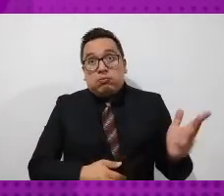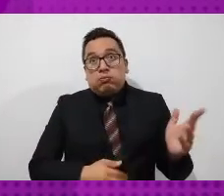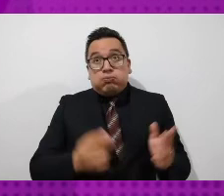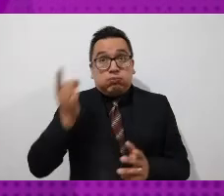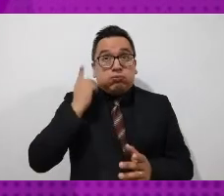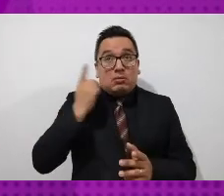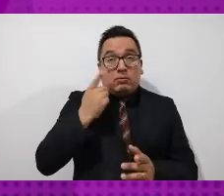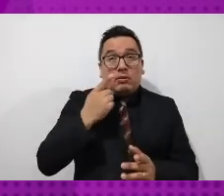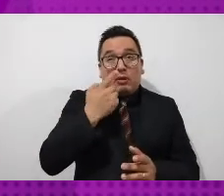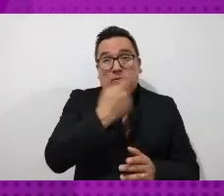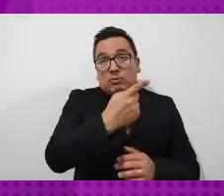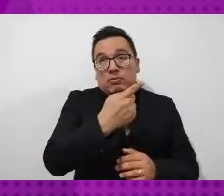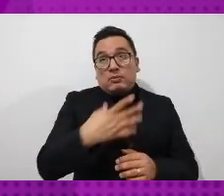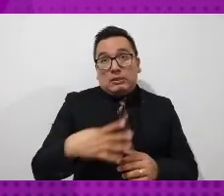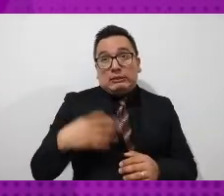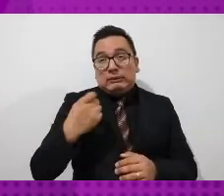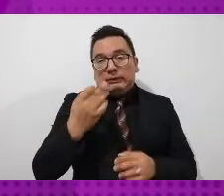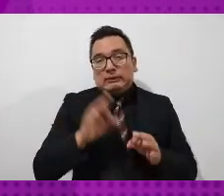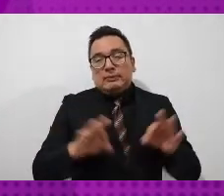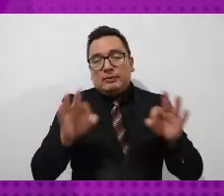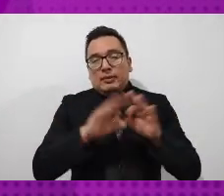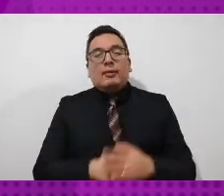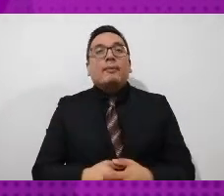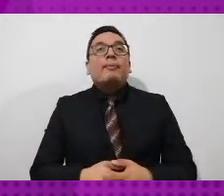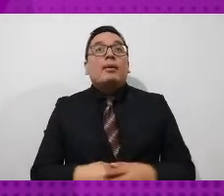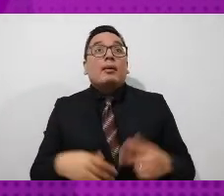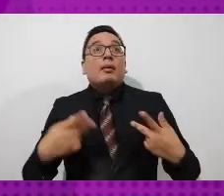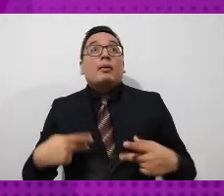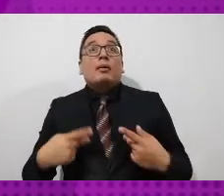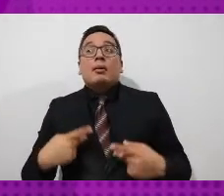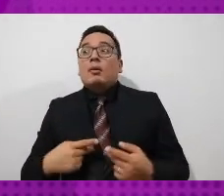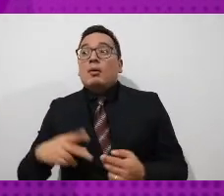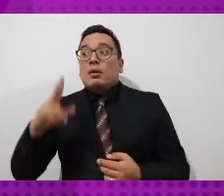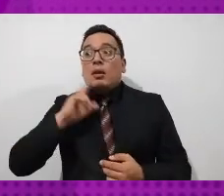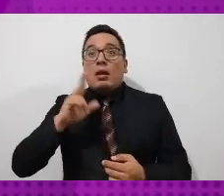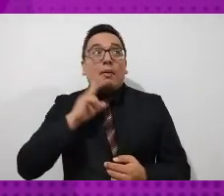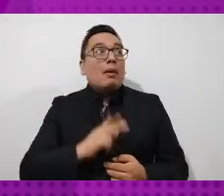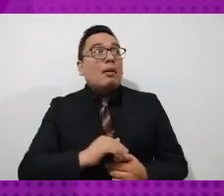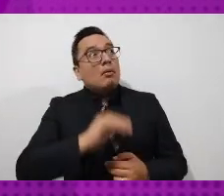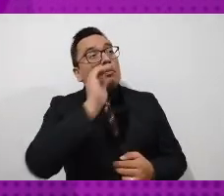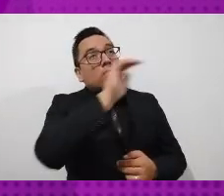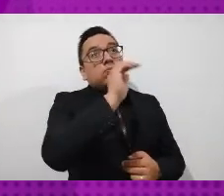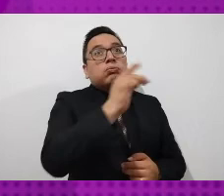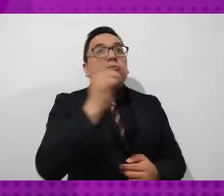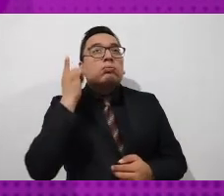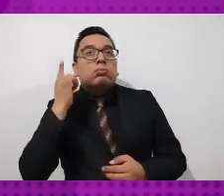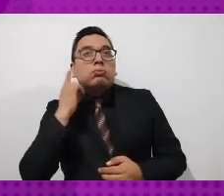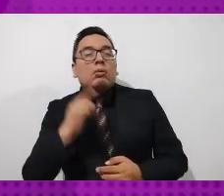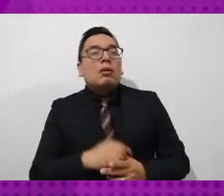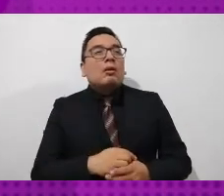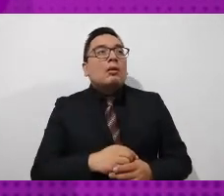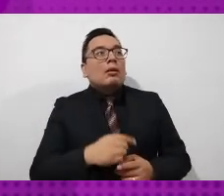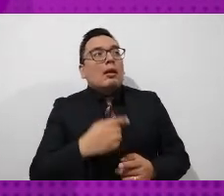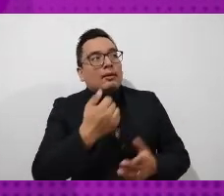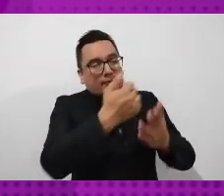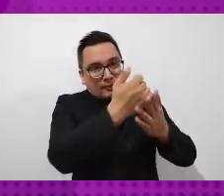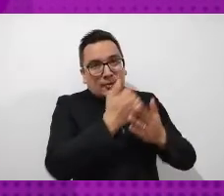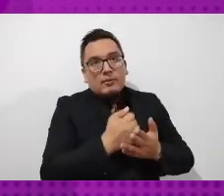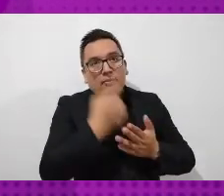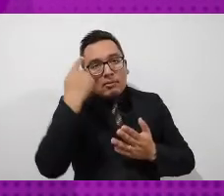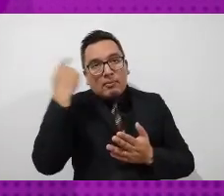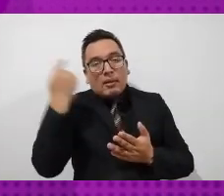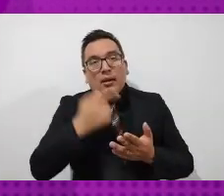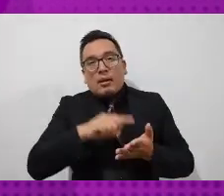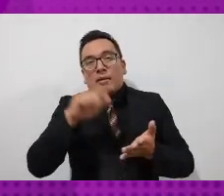legisladores es fundamental. Muchos ciudadanos y ciudadanas buscan a sus legisladores y sus legisladoras para que les ayuden a